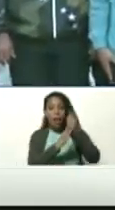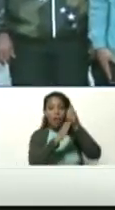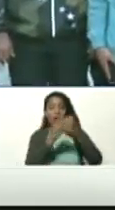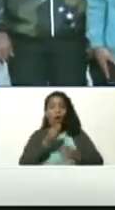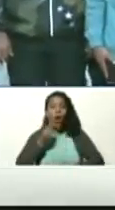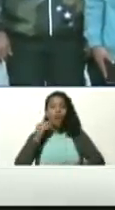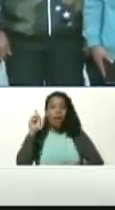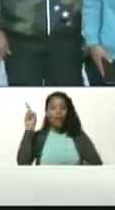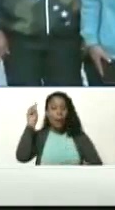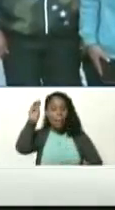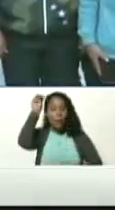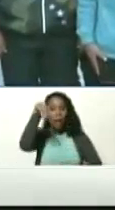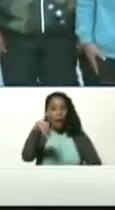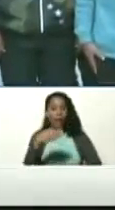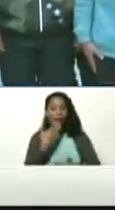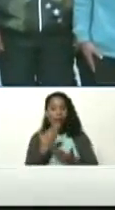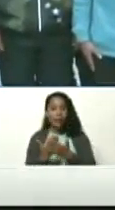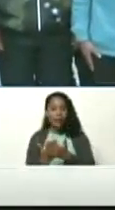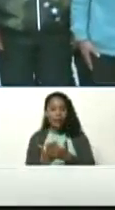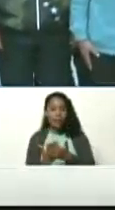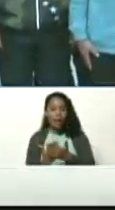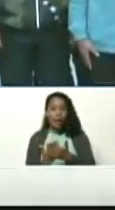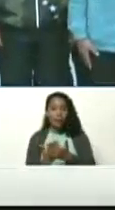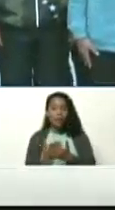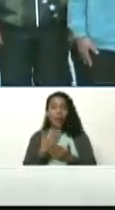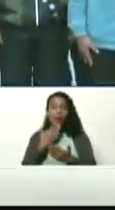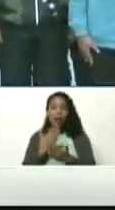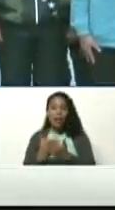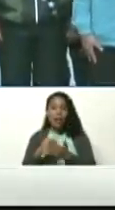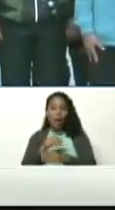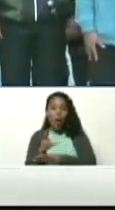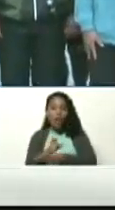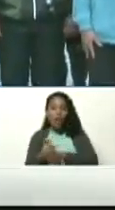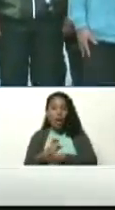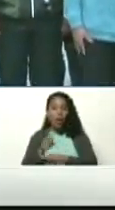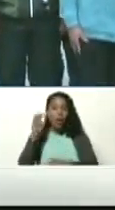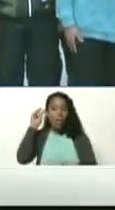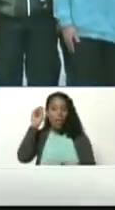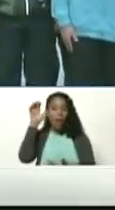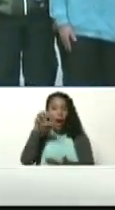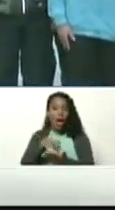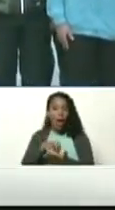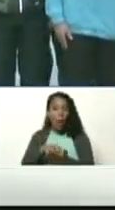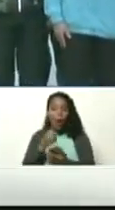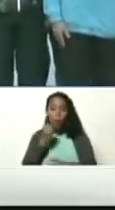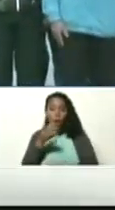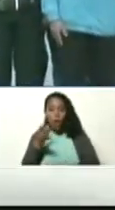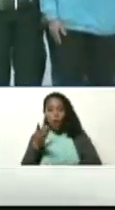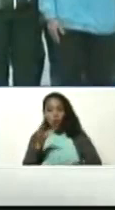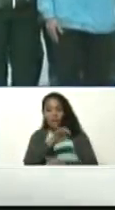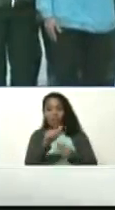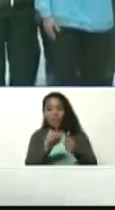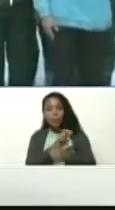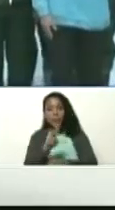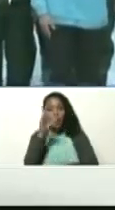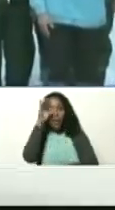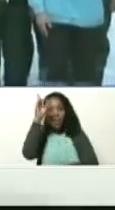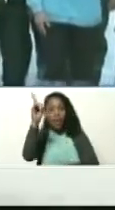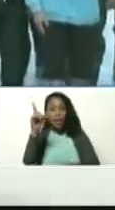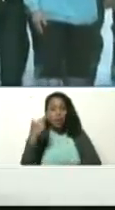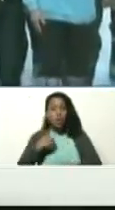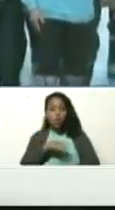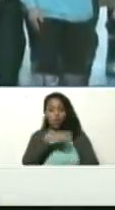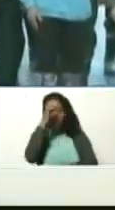Maracay. Gracias, Karina. Gracias, Rafael. Bueno, Delcy, ahí estamos en un